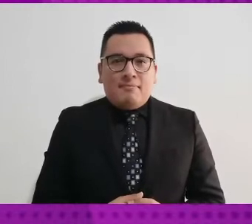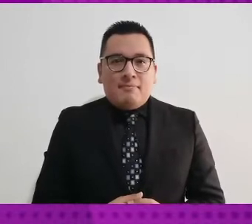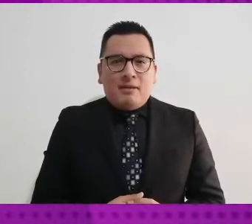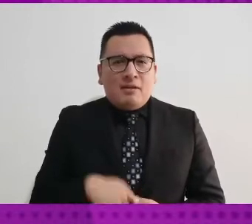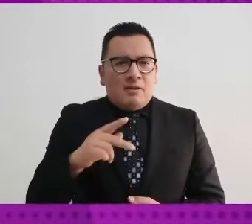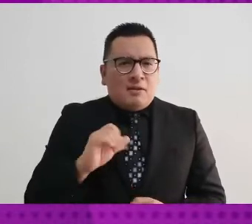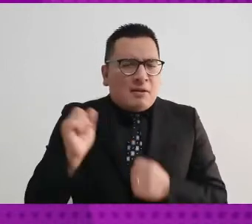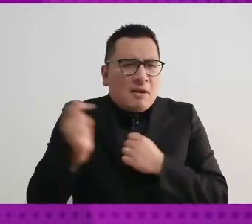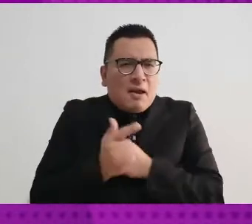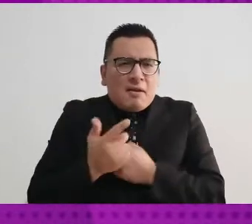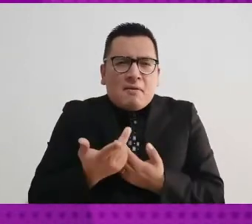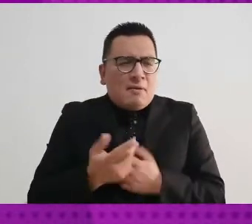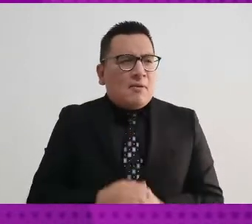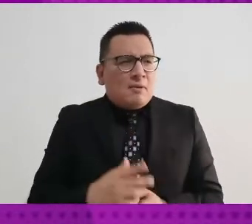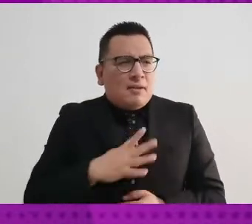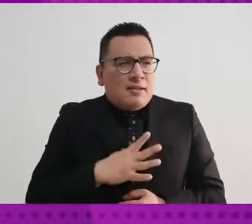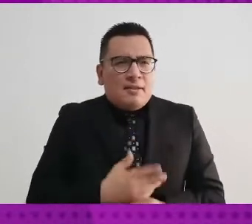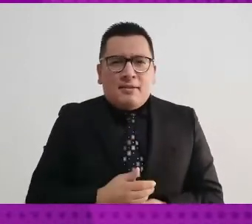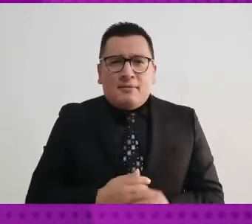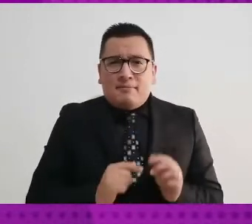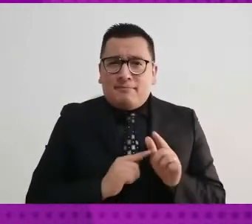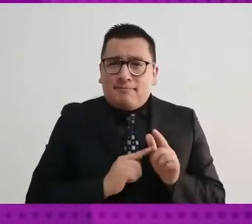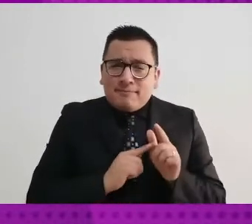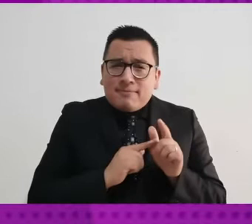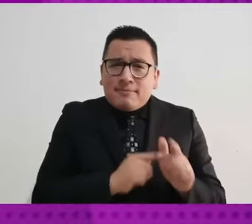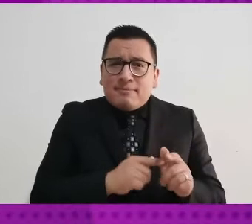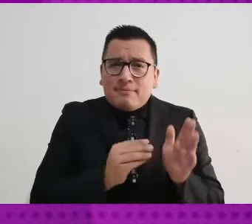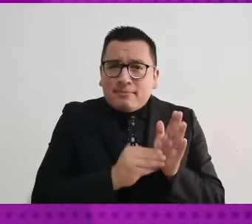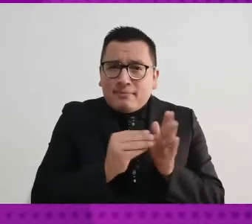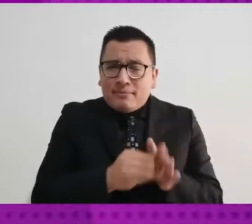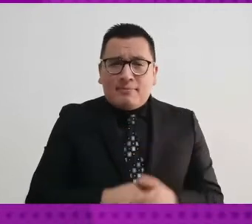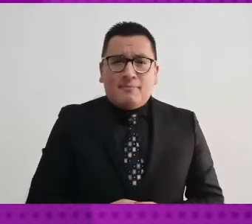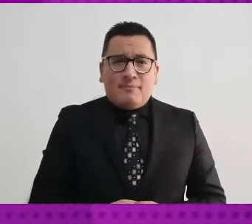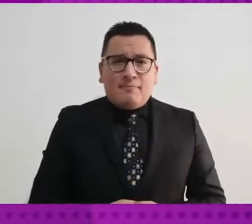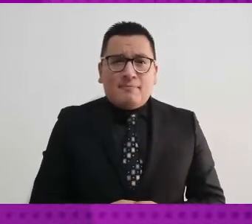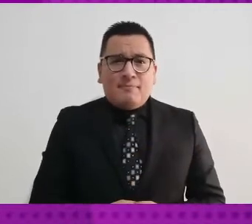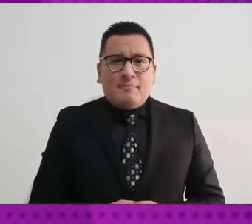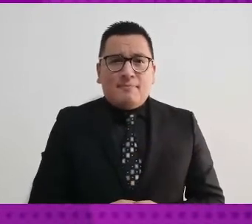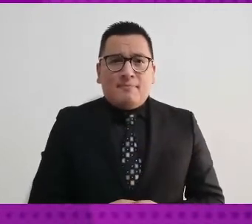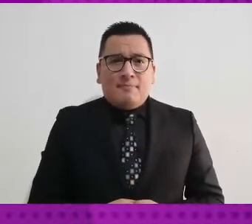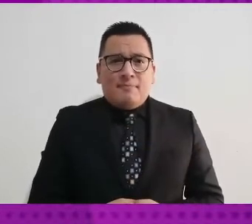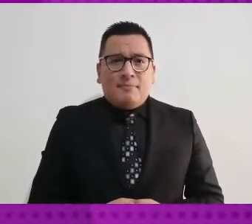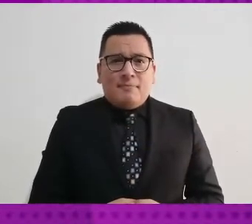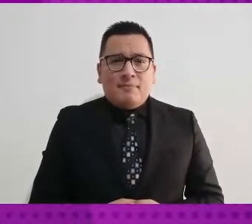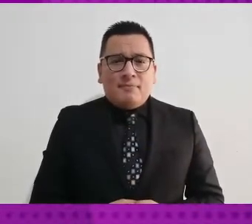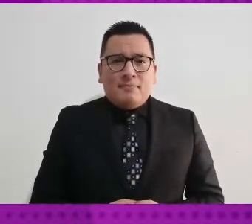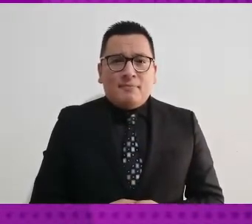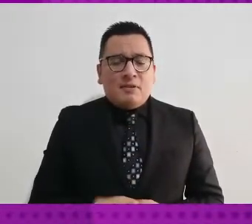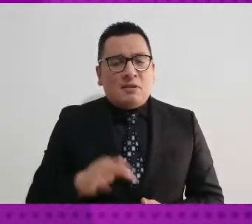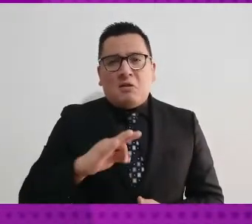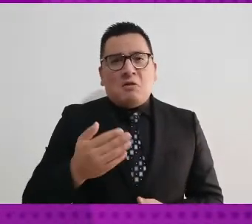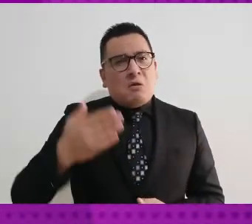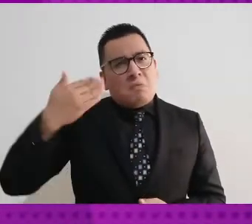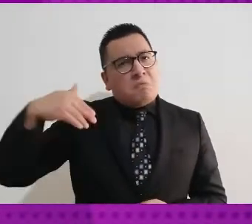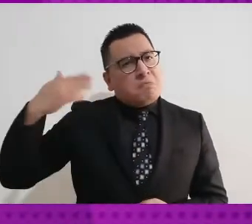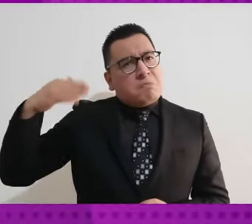algún objeto que haya perdurado a lo largo del tiempo, que esté presente